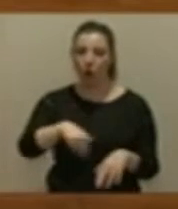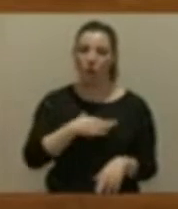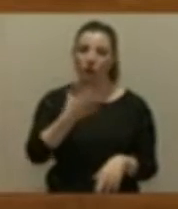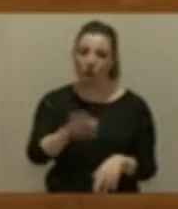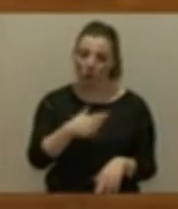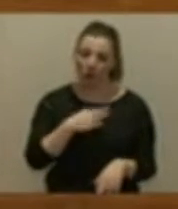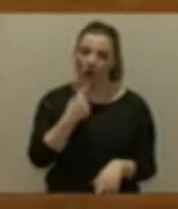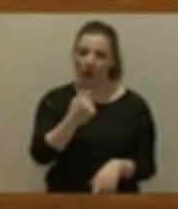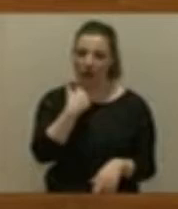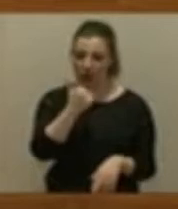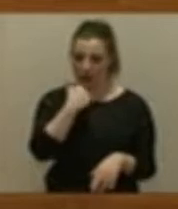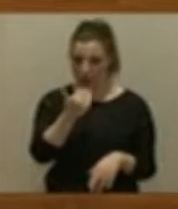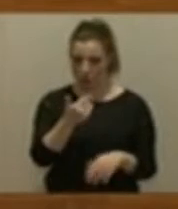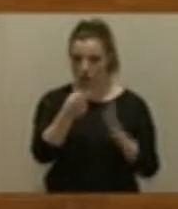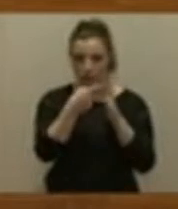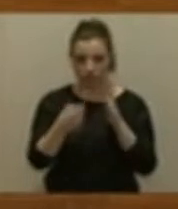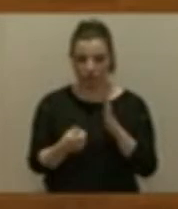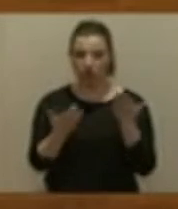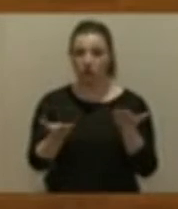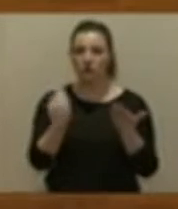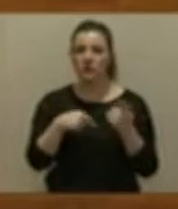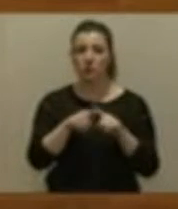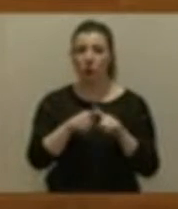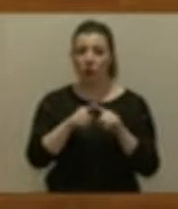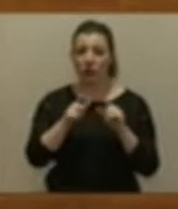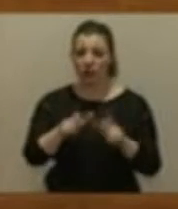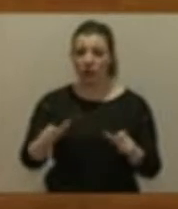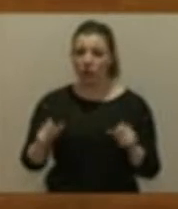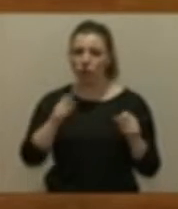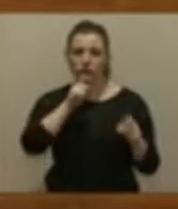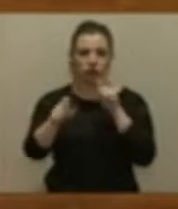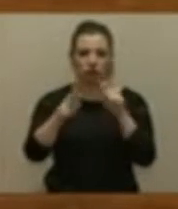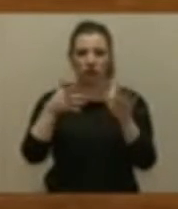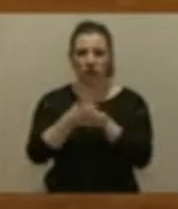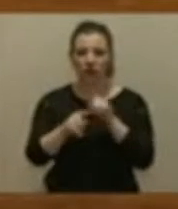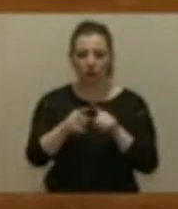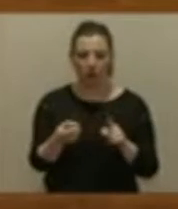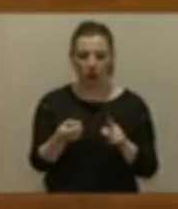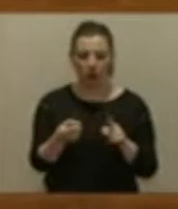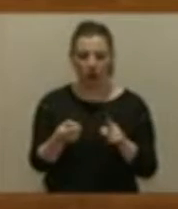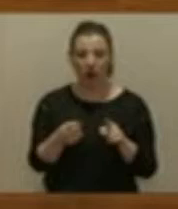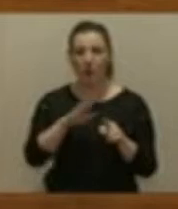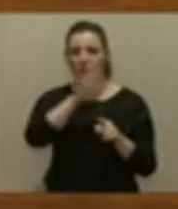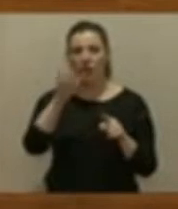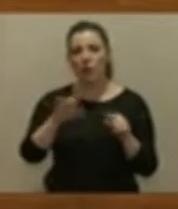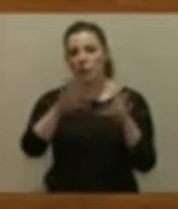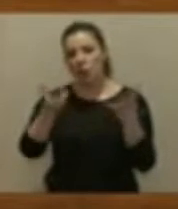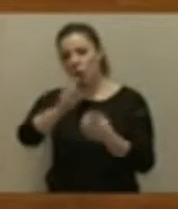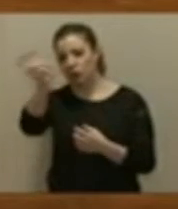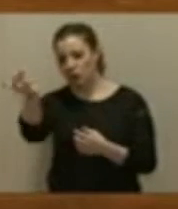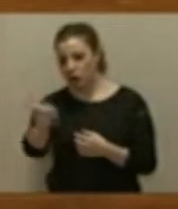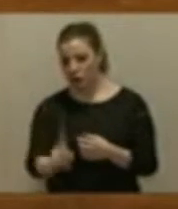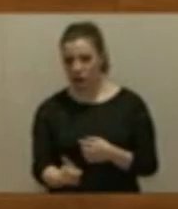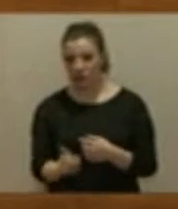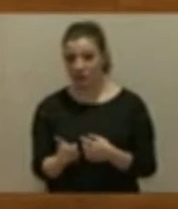enmendarse. Aquel estallido no fue la generación espontánea de una ballena en la atmósfera de un planeta extraterrestre, que, como en